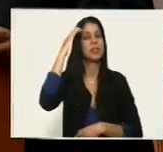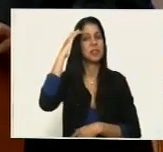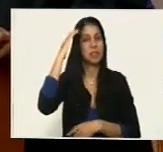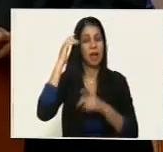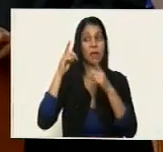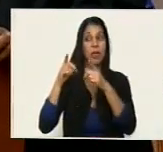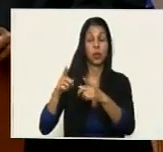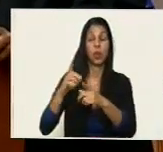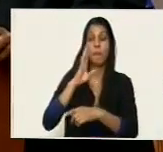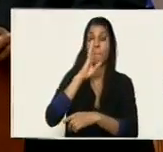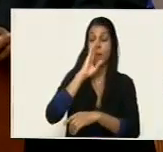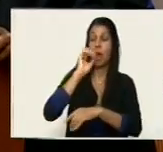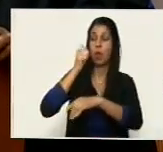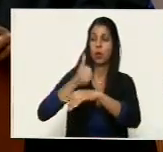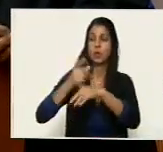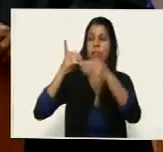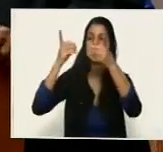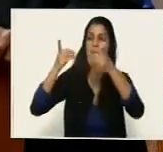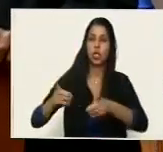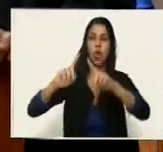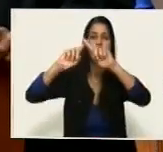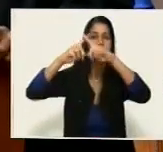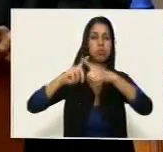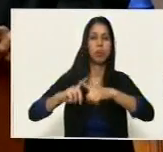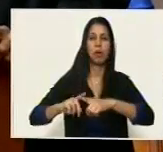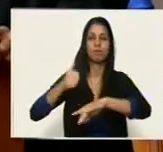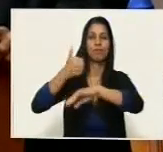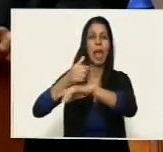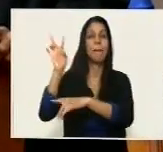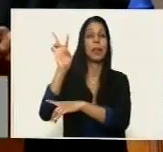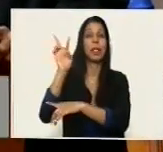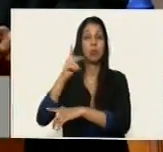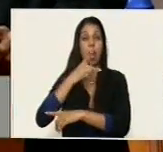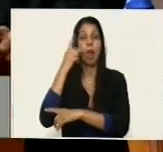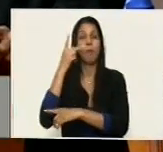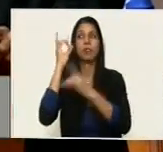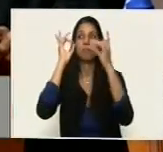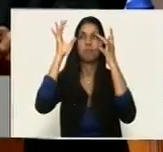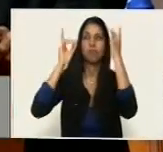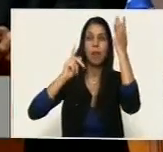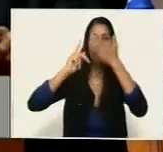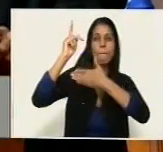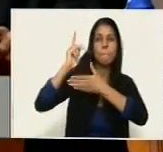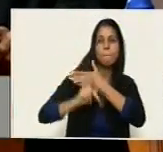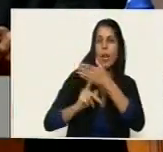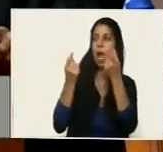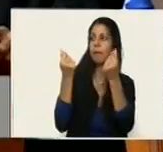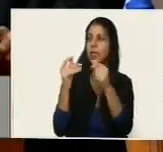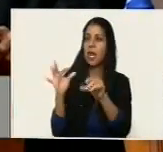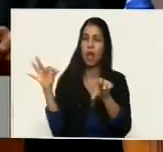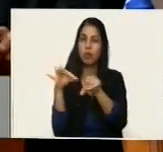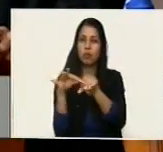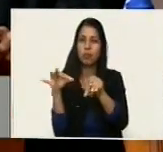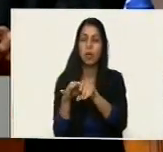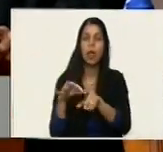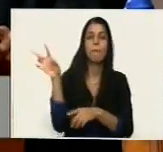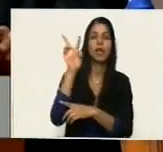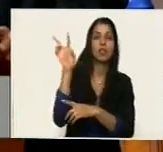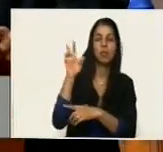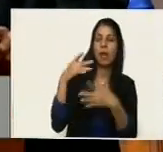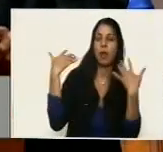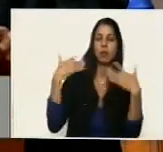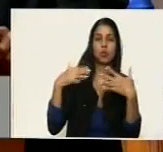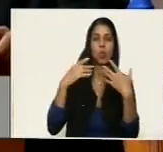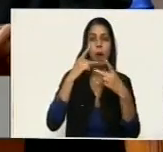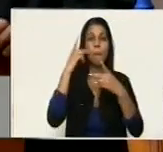con definiciones de políticas monetarias, políticas que tienen que ver con la reserva internacional, políticas